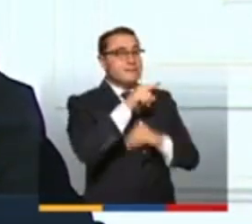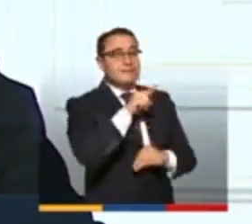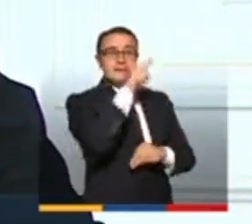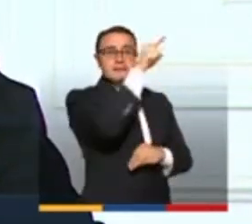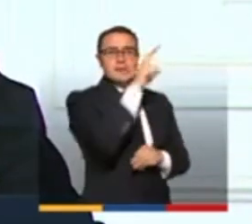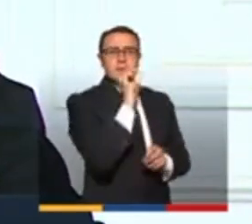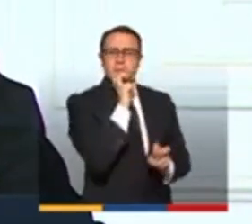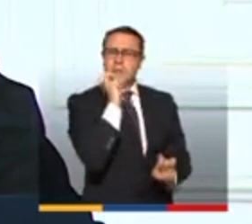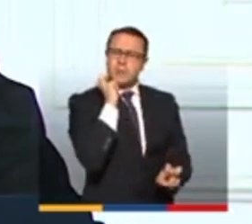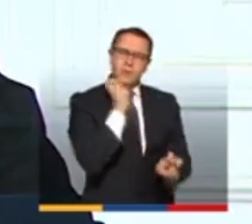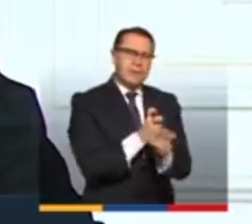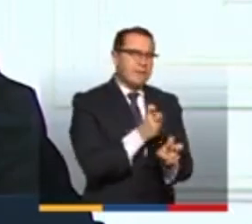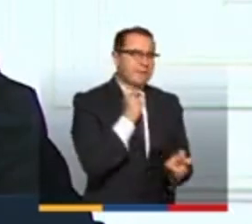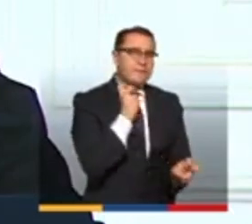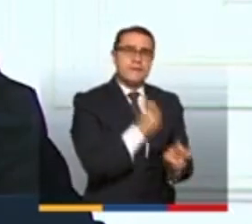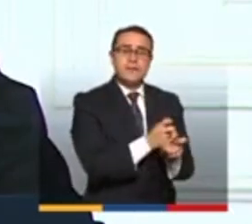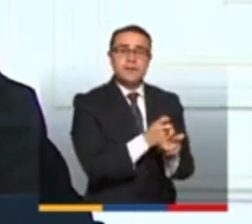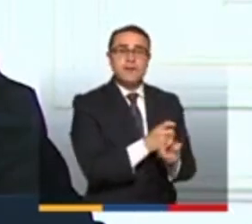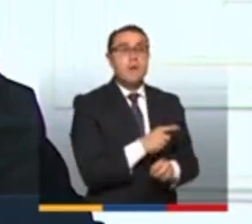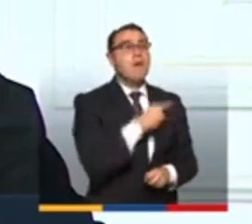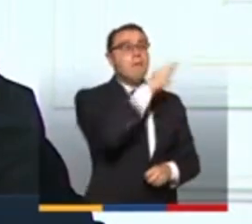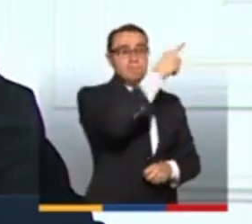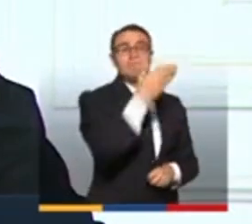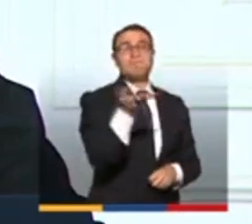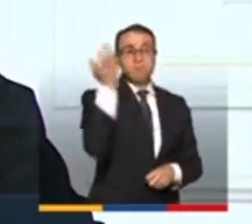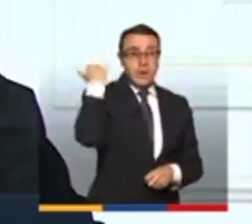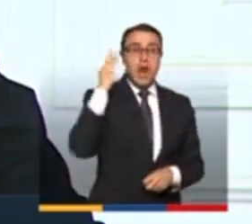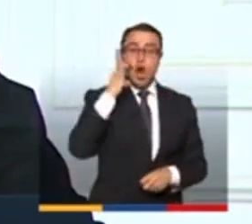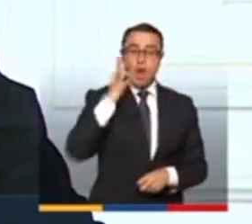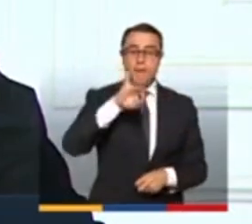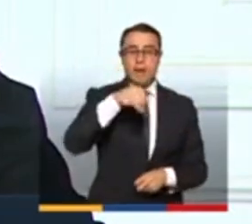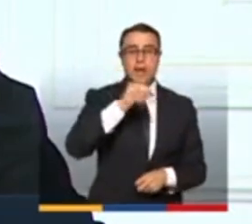Como que cerca de allí murió Jaime Bateman, entre otras.